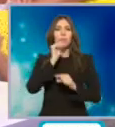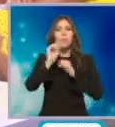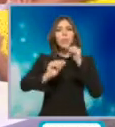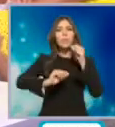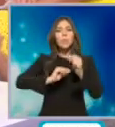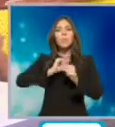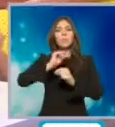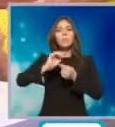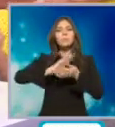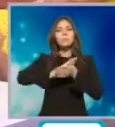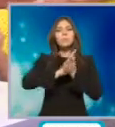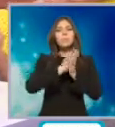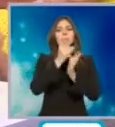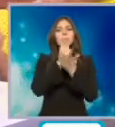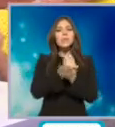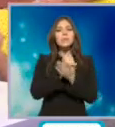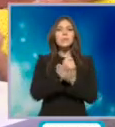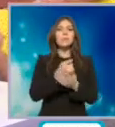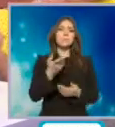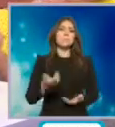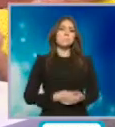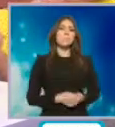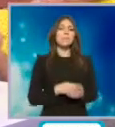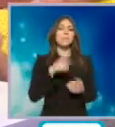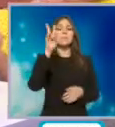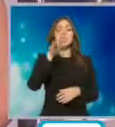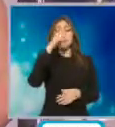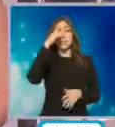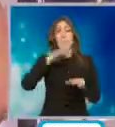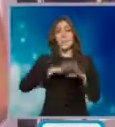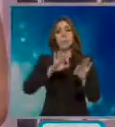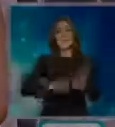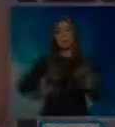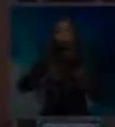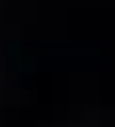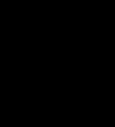importante, creo yo, es escuchar nuestro cuerpo, ¿verdad? Gracias, Brenda. Que tengan muy buen día.